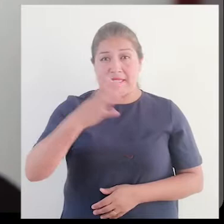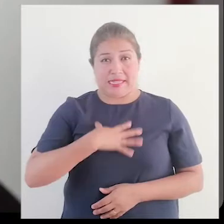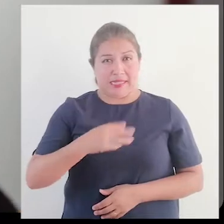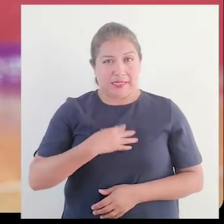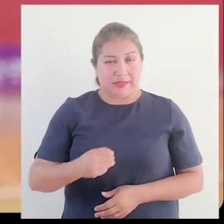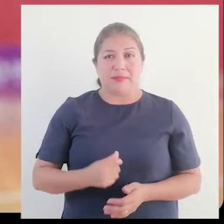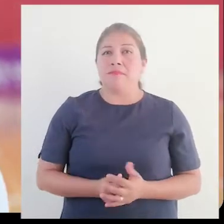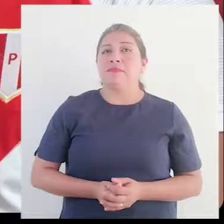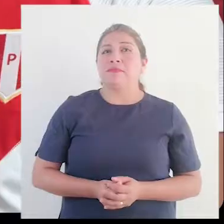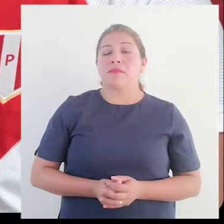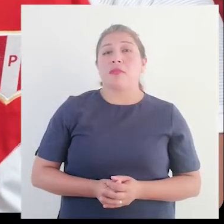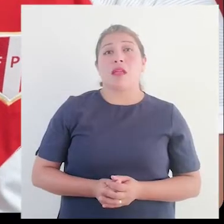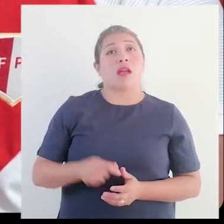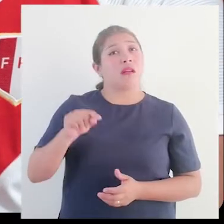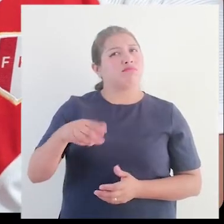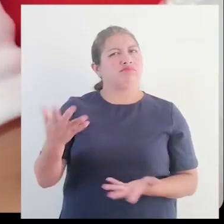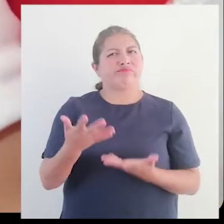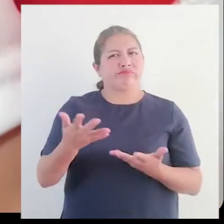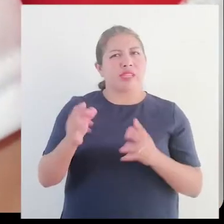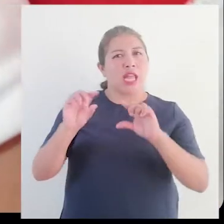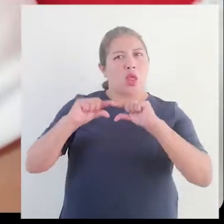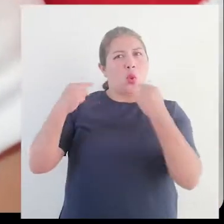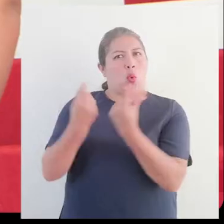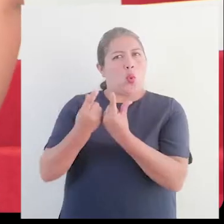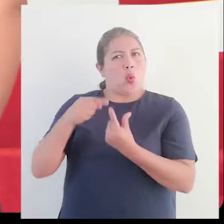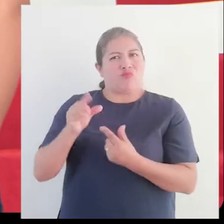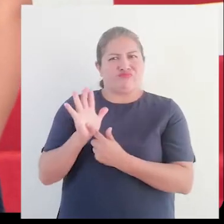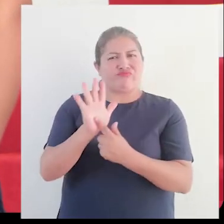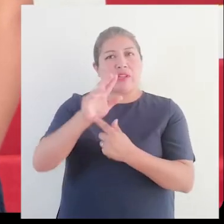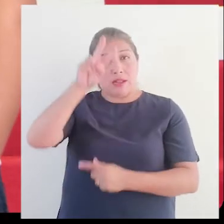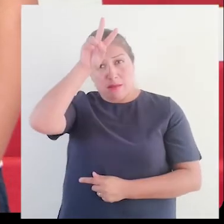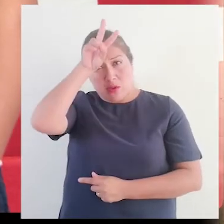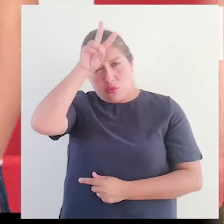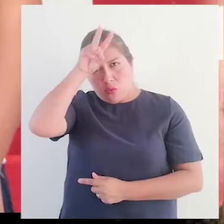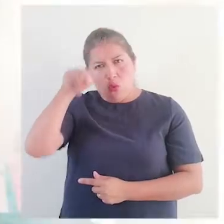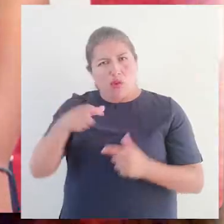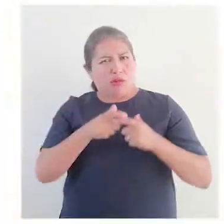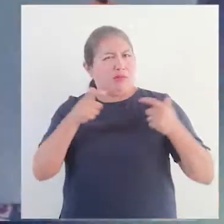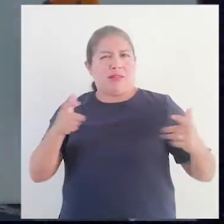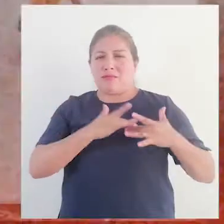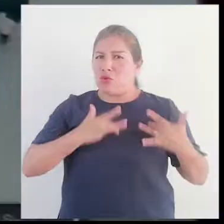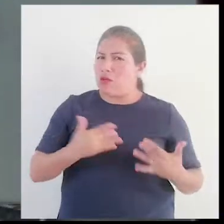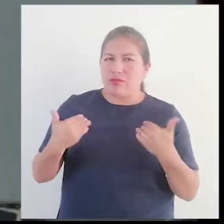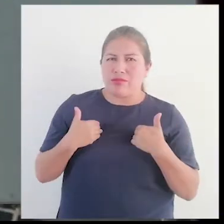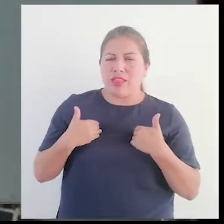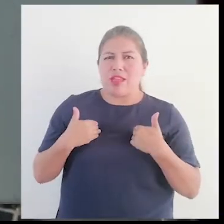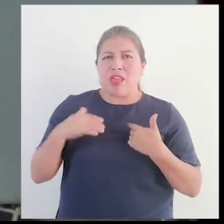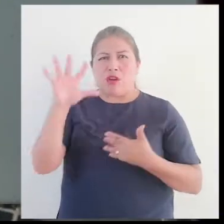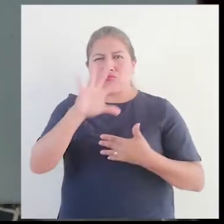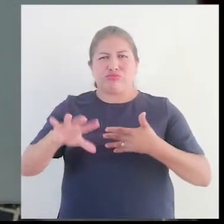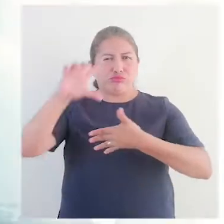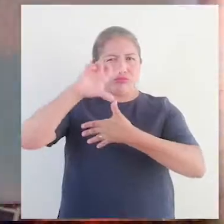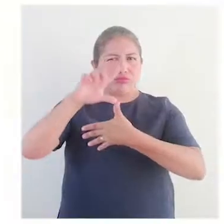Este año, el Perú recibirá las elecciones con el corazón más grande del continente. Vienen a dejarlo